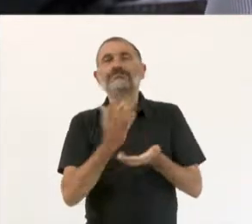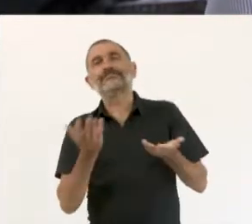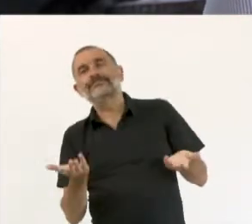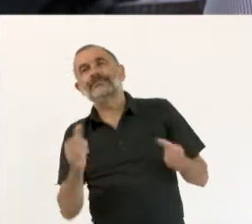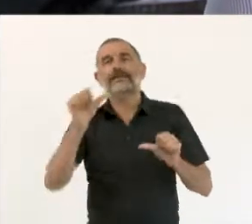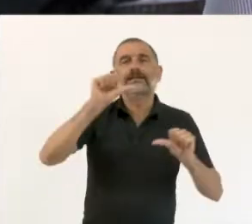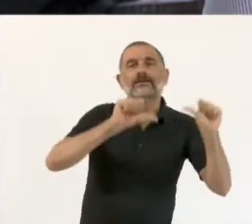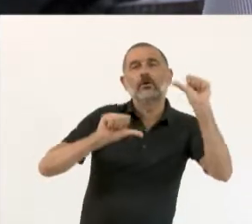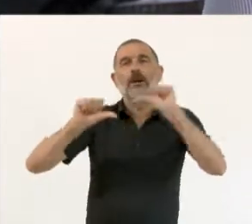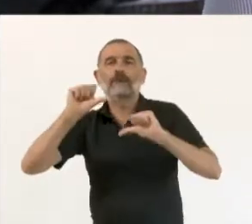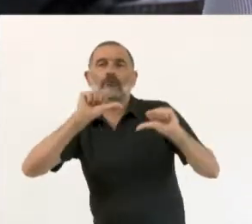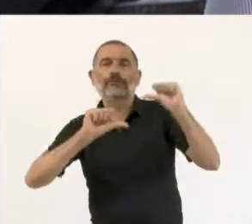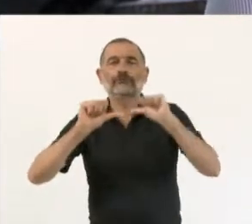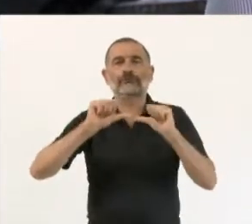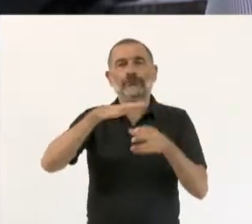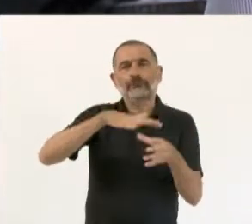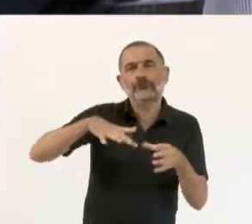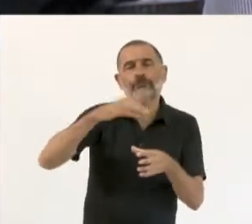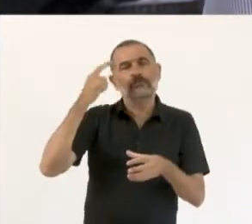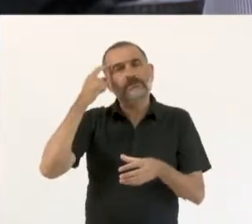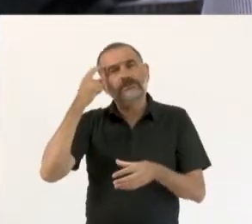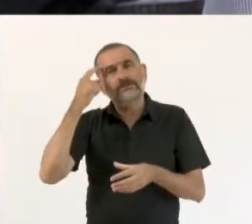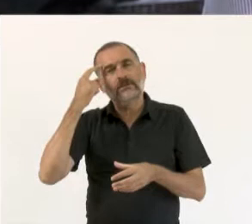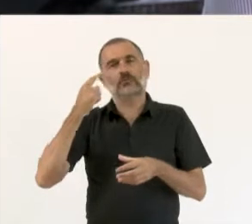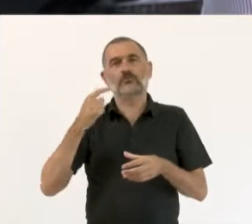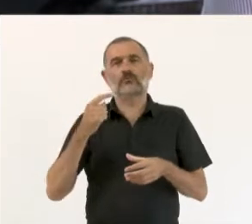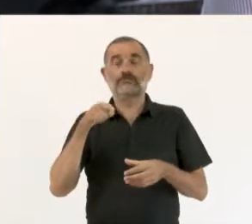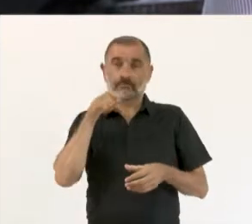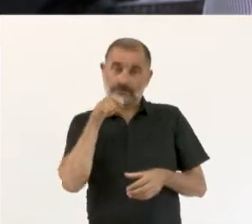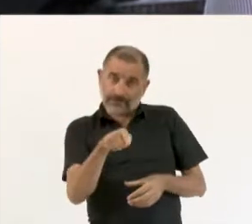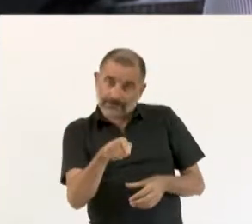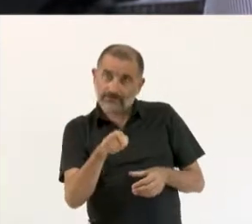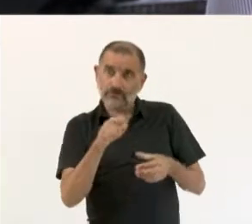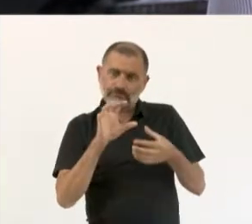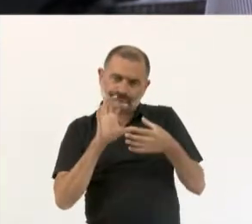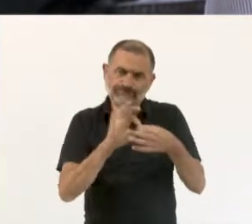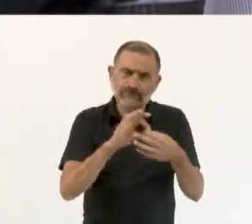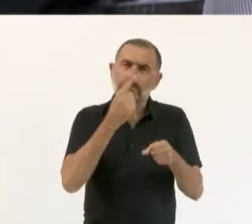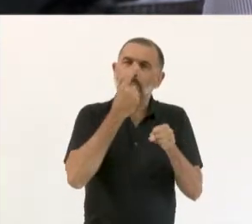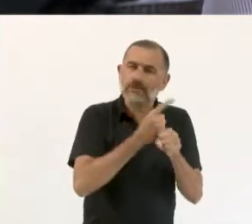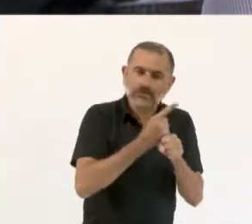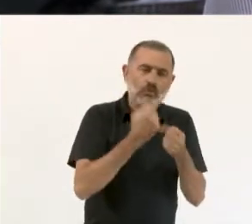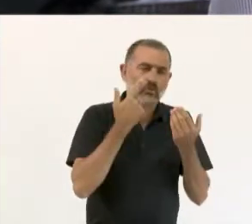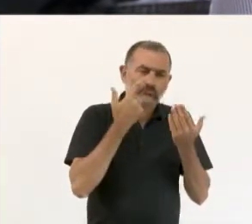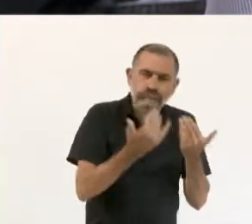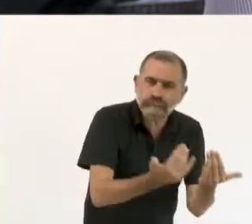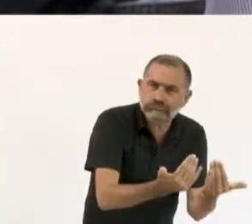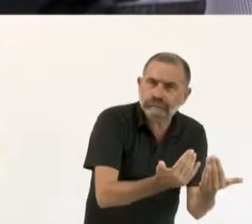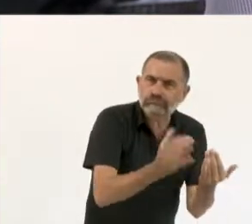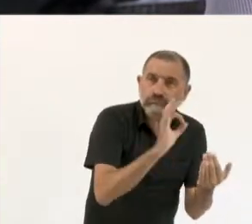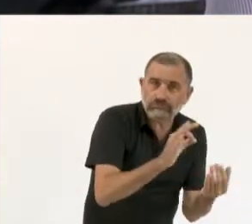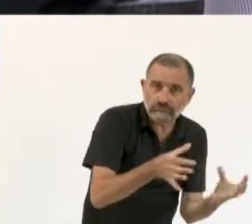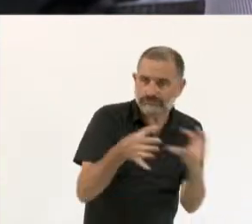científicos, las científicas en este caso, suponen que parte de este proceso de investigación debe incluir a